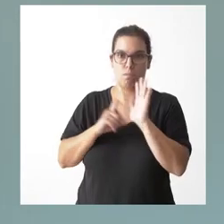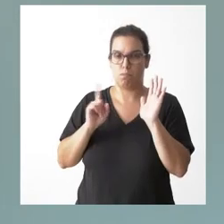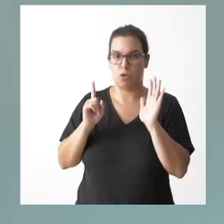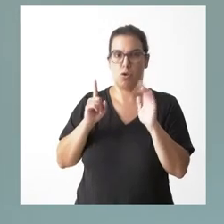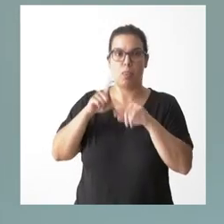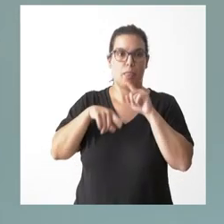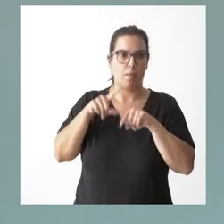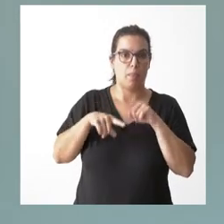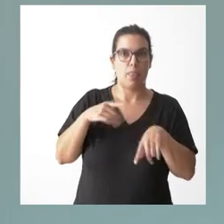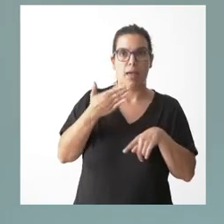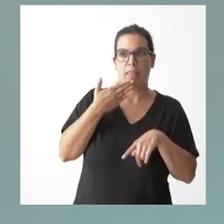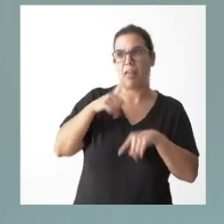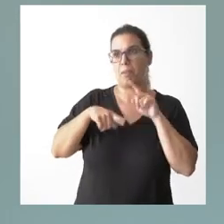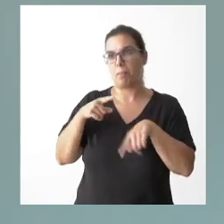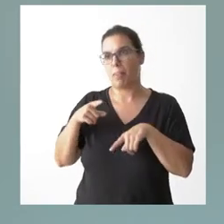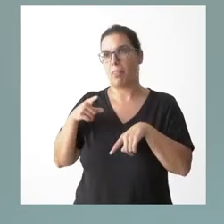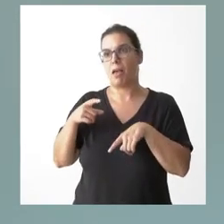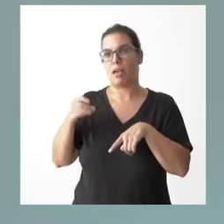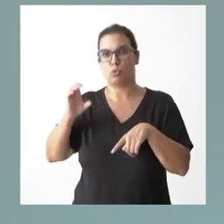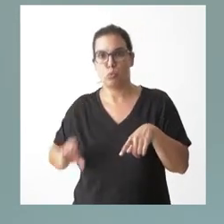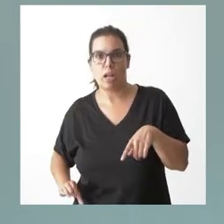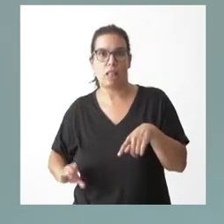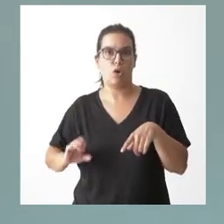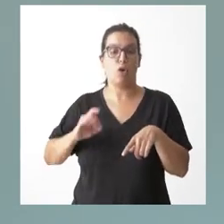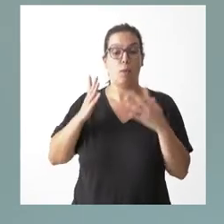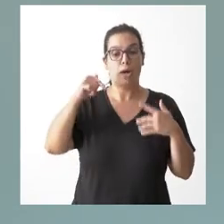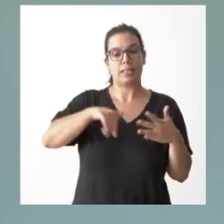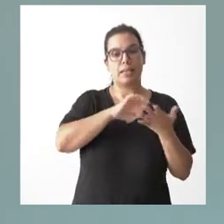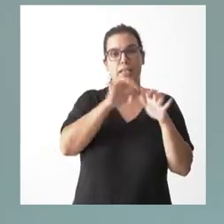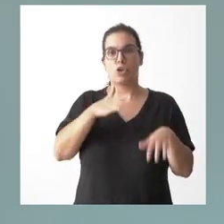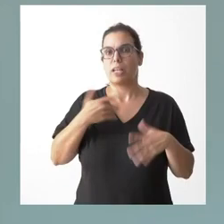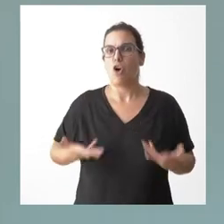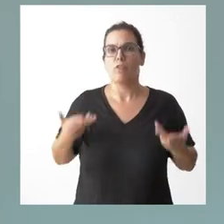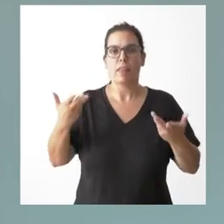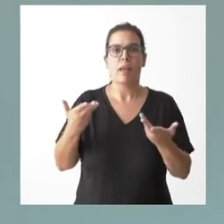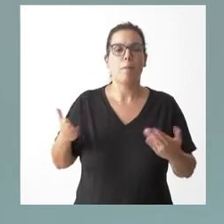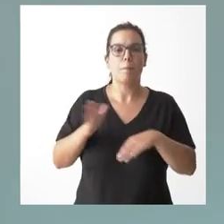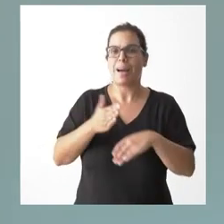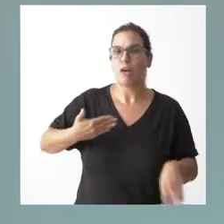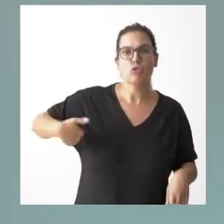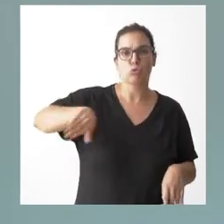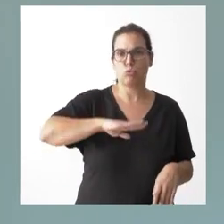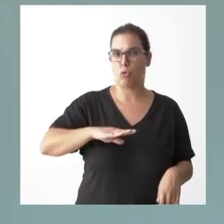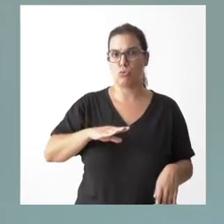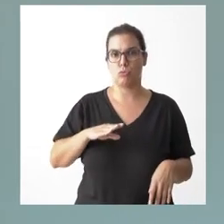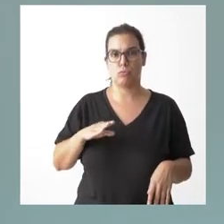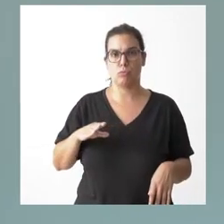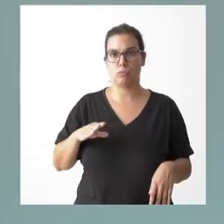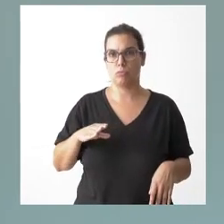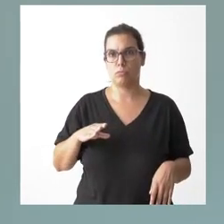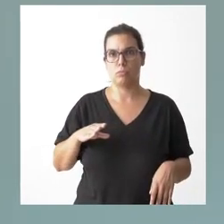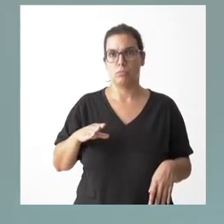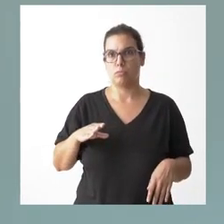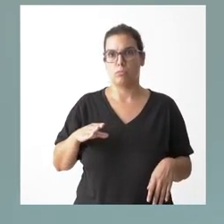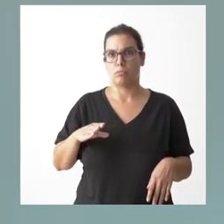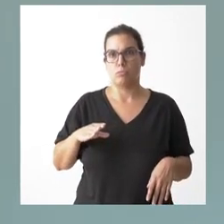incluso por renta. En este caso, Castilla y León ha apostado por que todos los niños de 2 a 3 años puedan ir todos si quieren, con